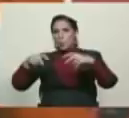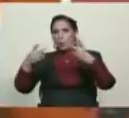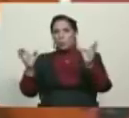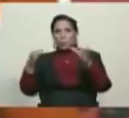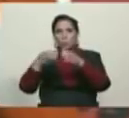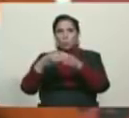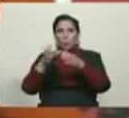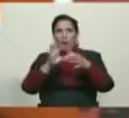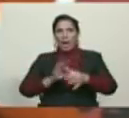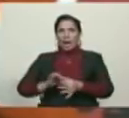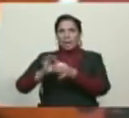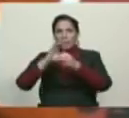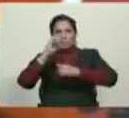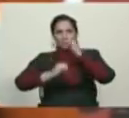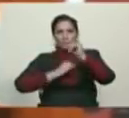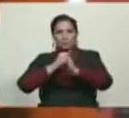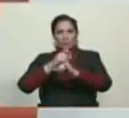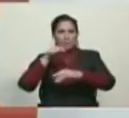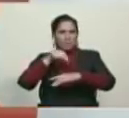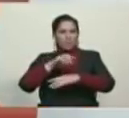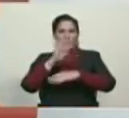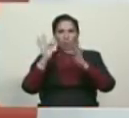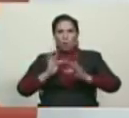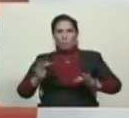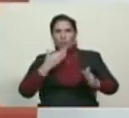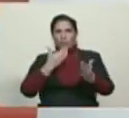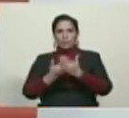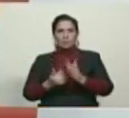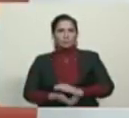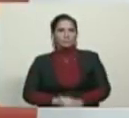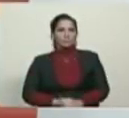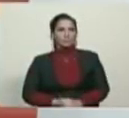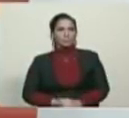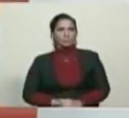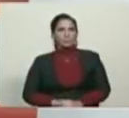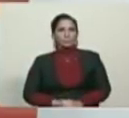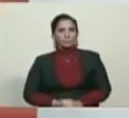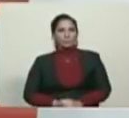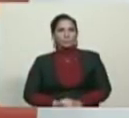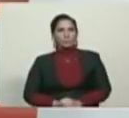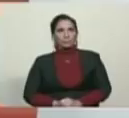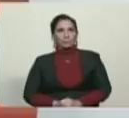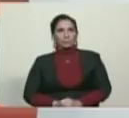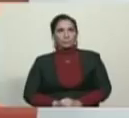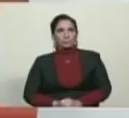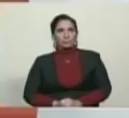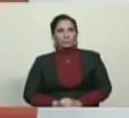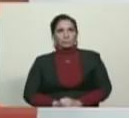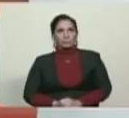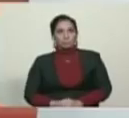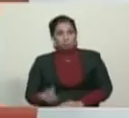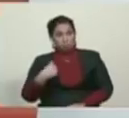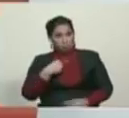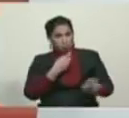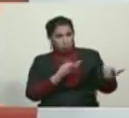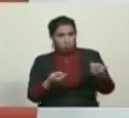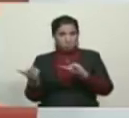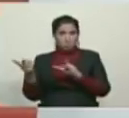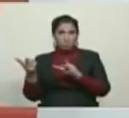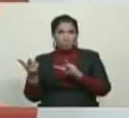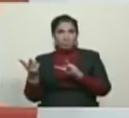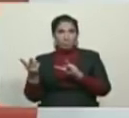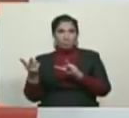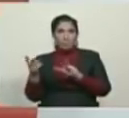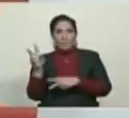alianza internacional de este tipo? Muchísimas gracias. Gracias, Sonsiré. Yo invito a